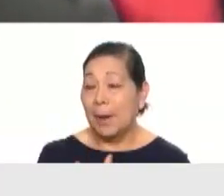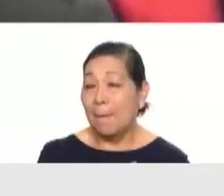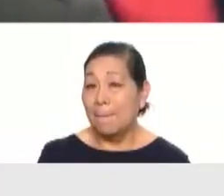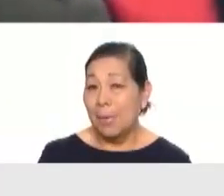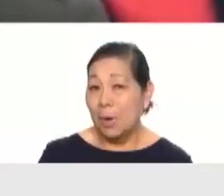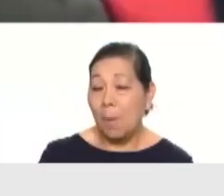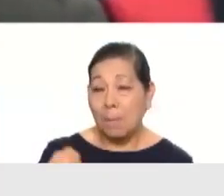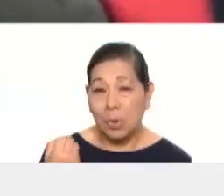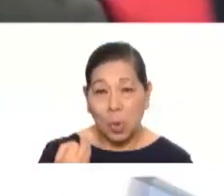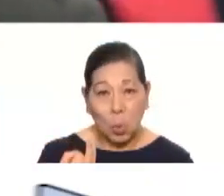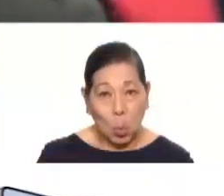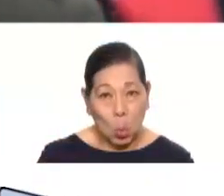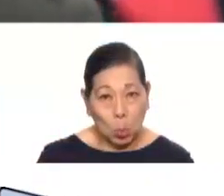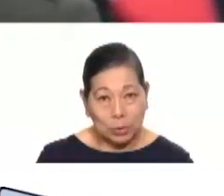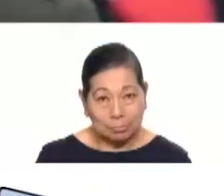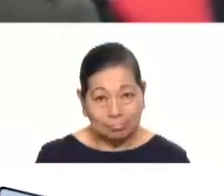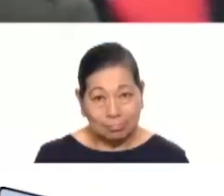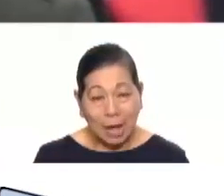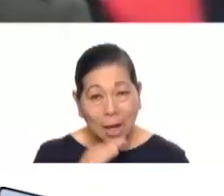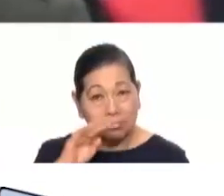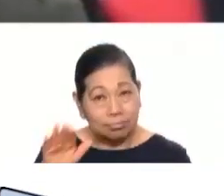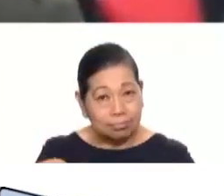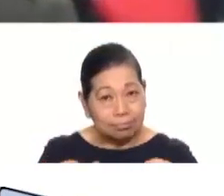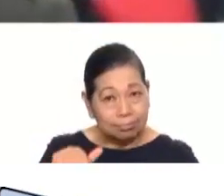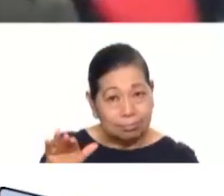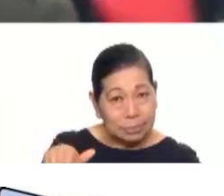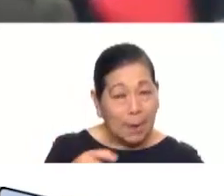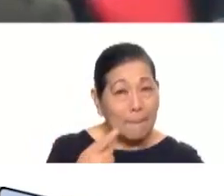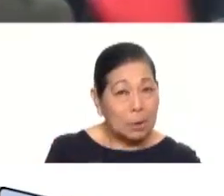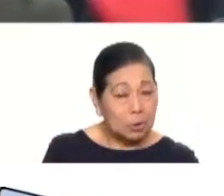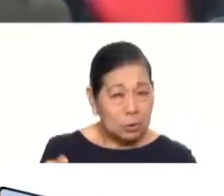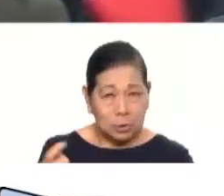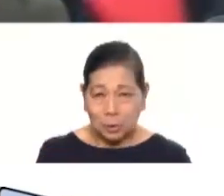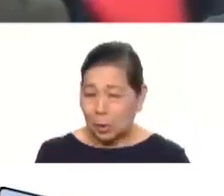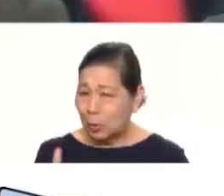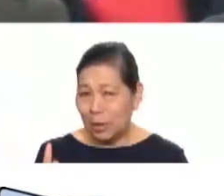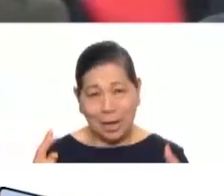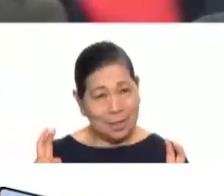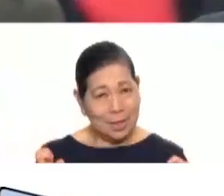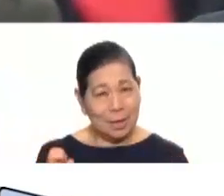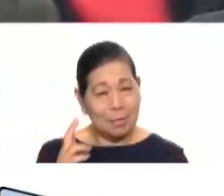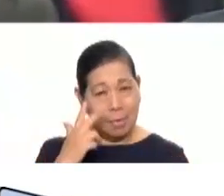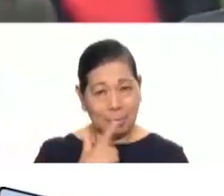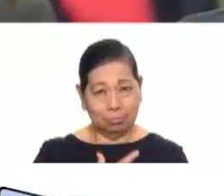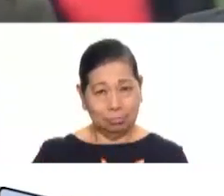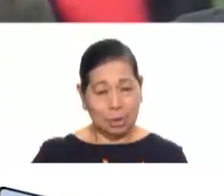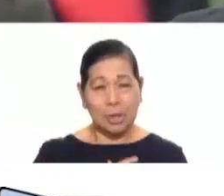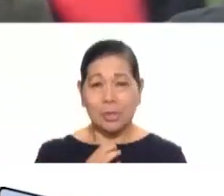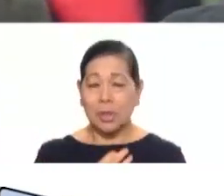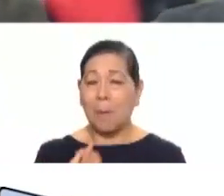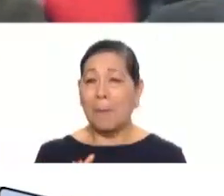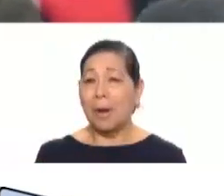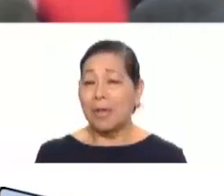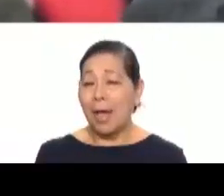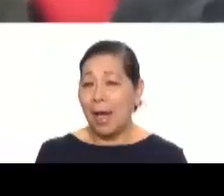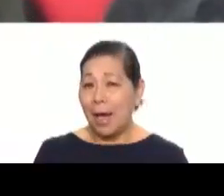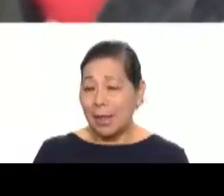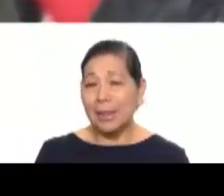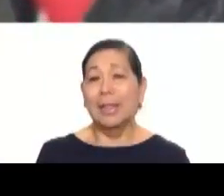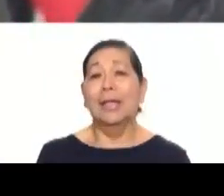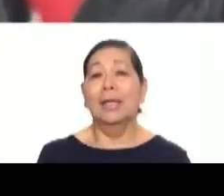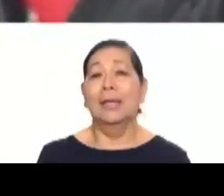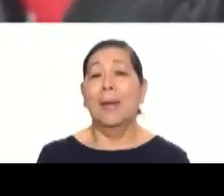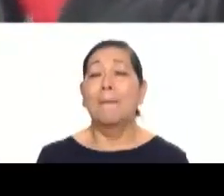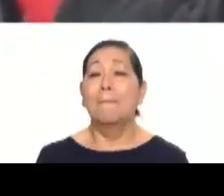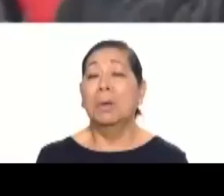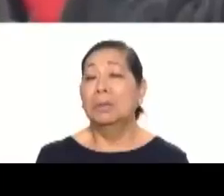cabo cierto tipo de acciones. Ministro, ¿considera que las declaraciones precisamente del presidente del Poder Judicial están tratando de hacer un llamado más intenso? Porque no es solo